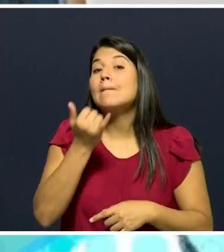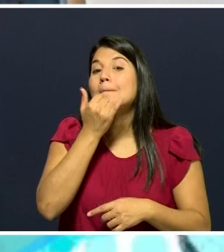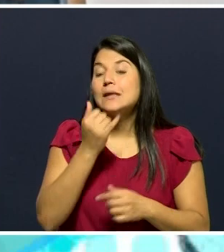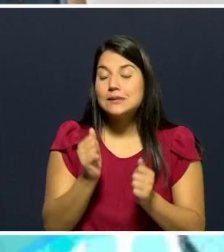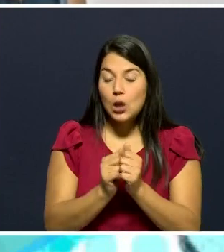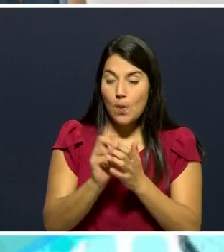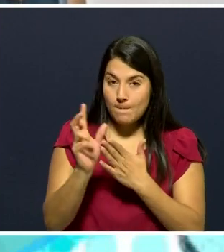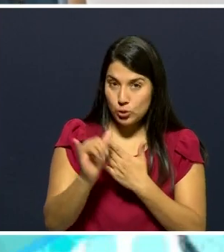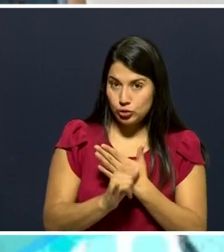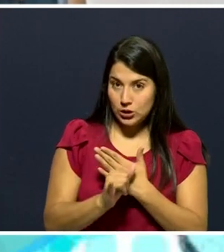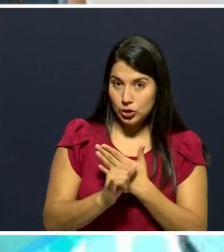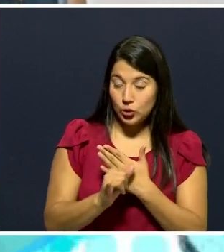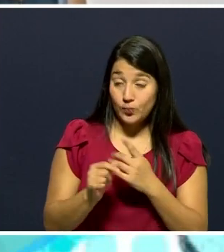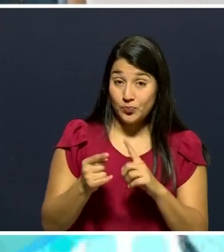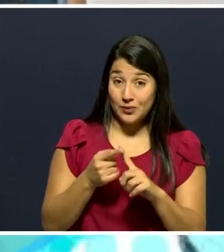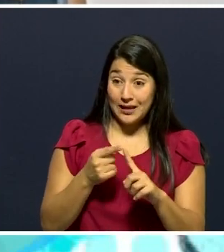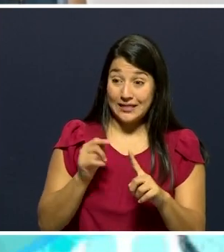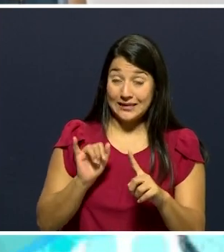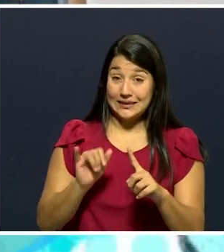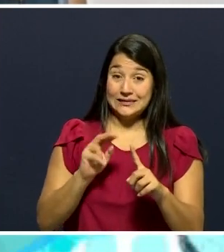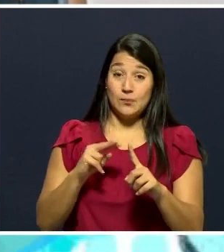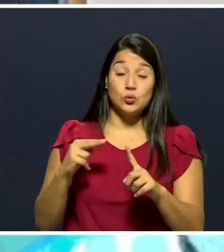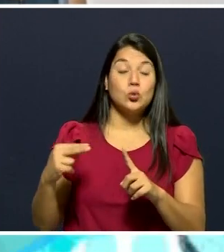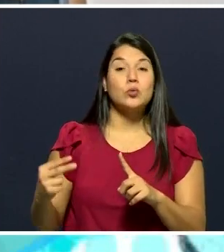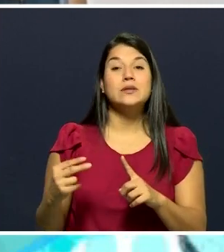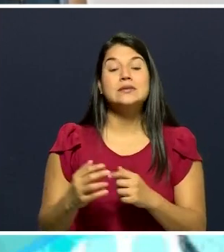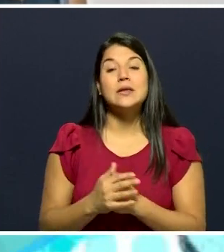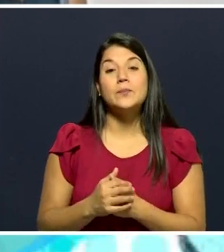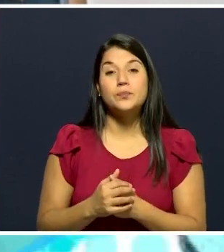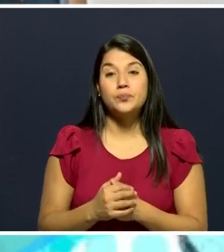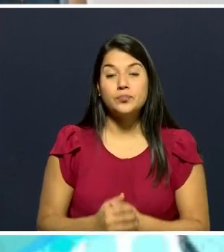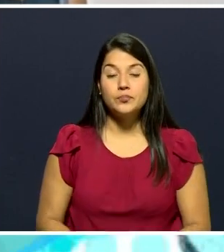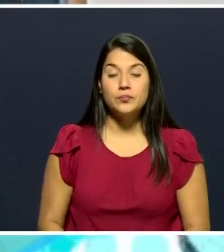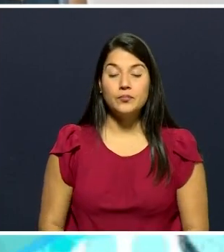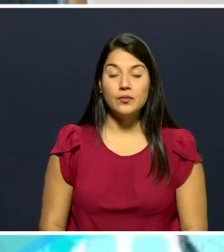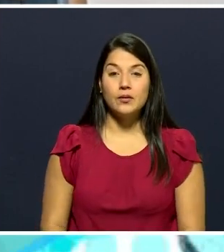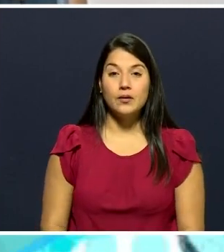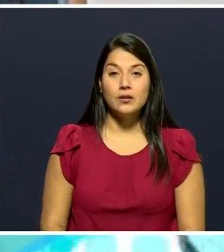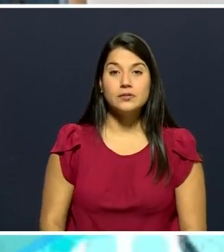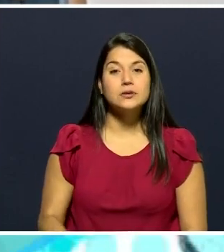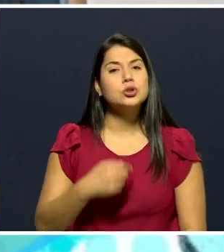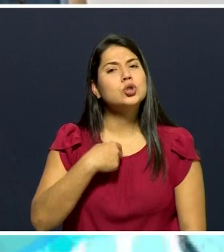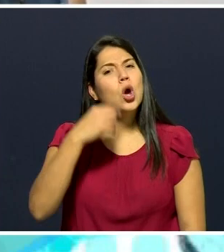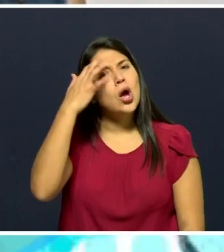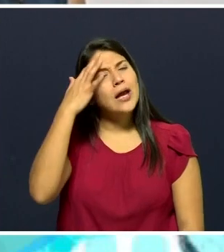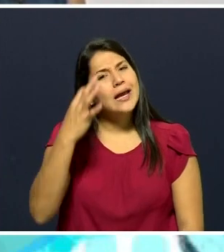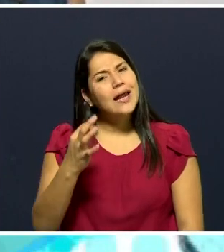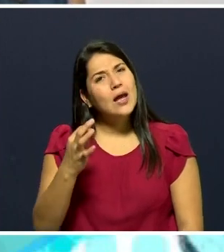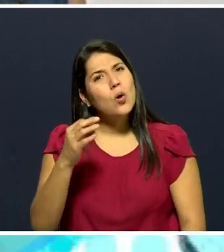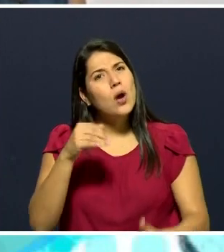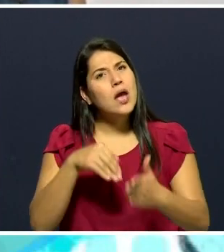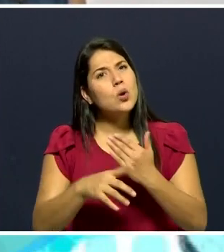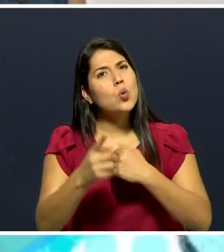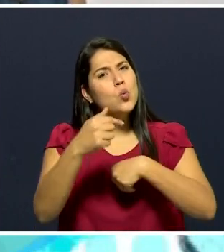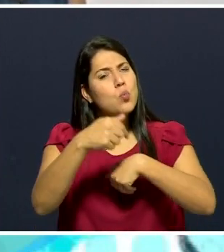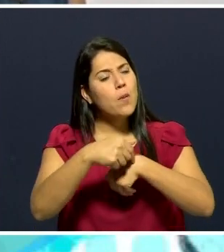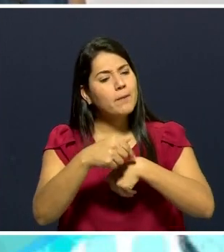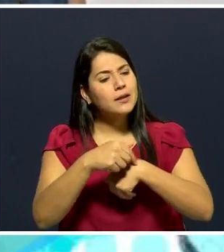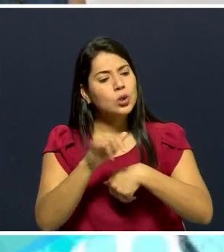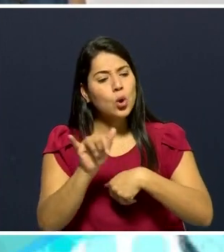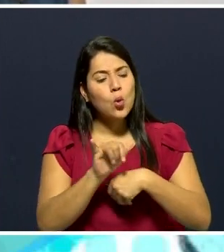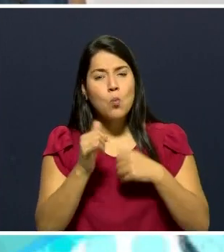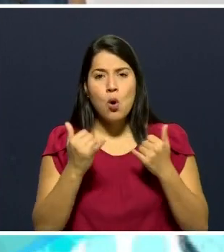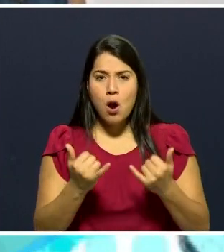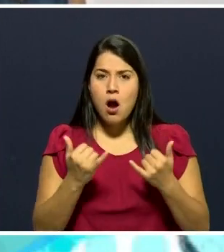también en este contexto que tiene el rostro, ese sí, de Eduardo Prusiak. Creo que en un momento como este,